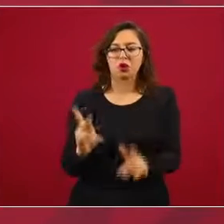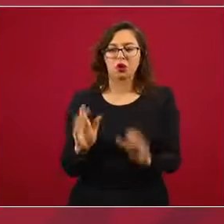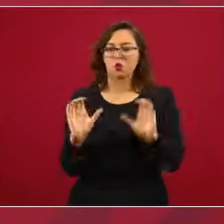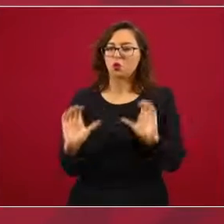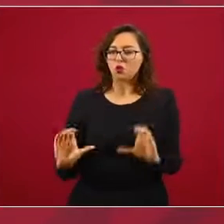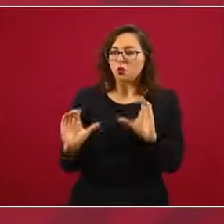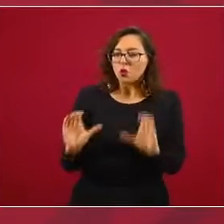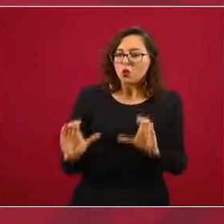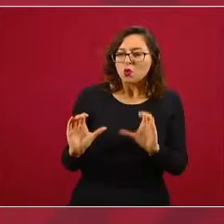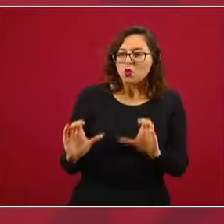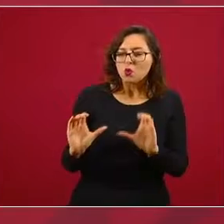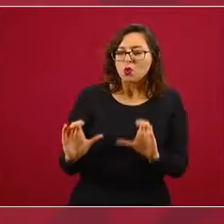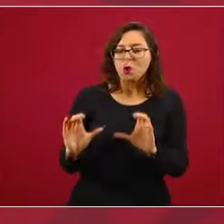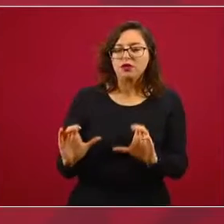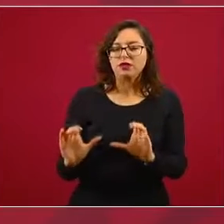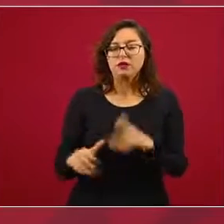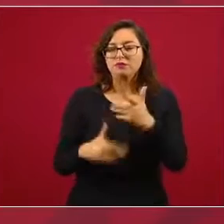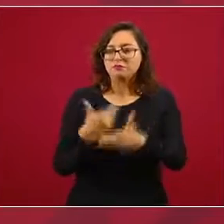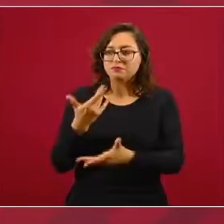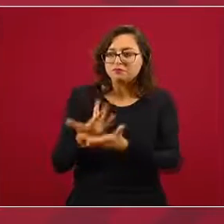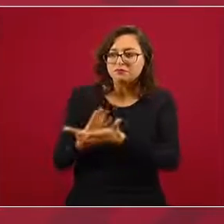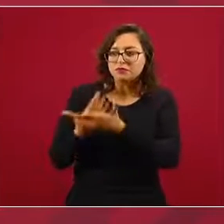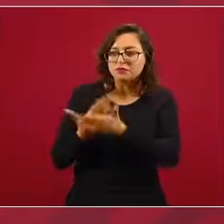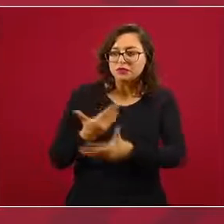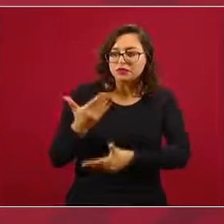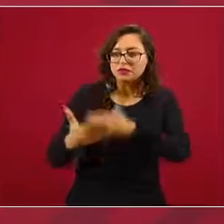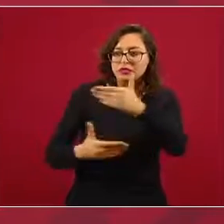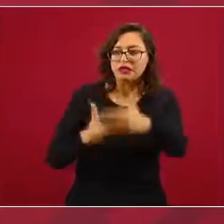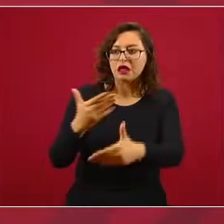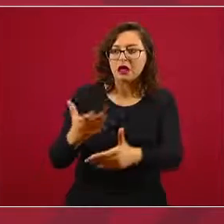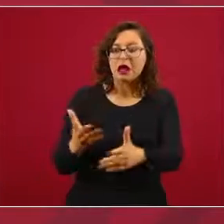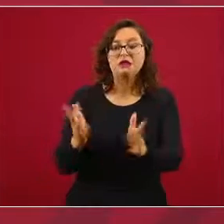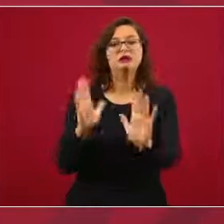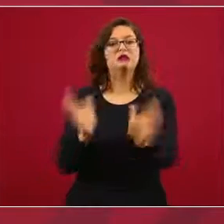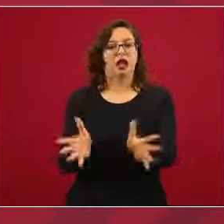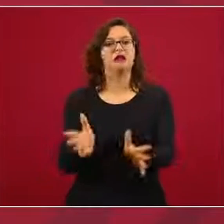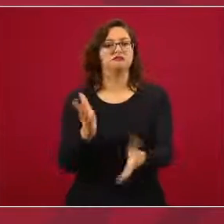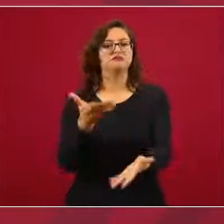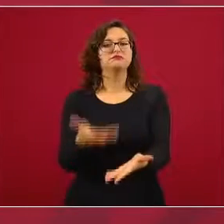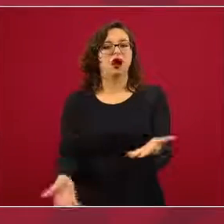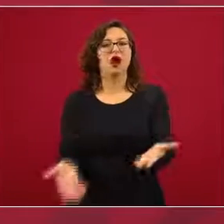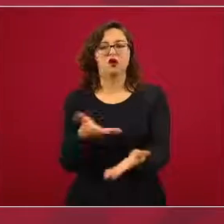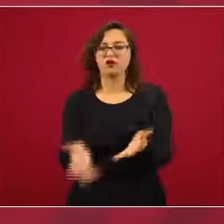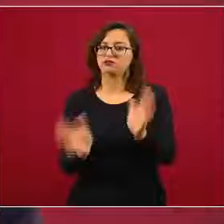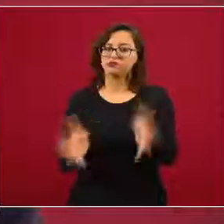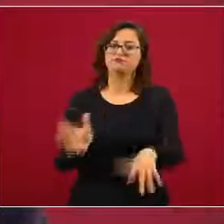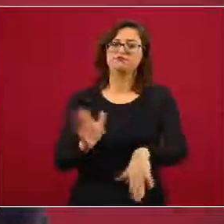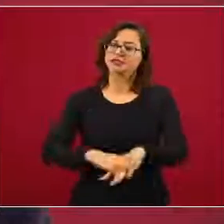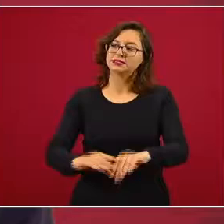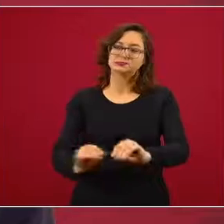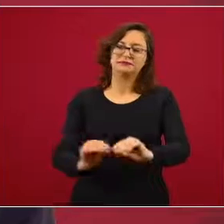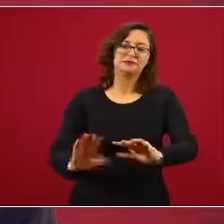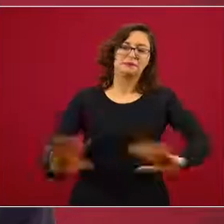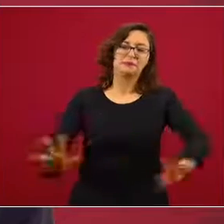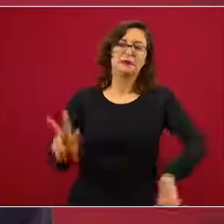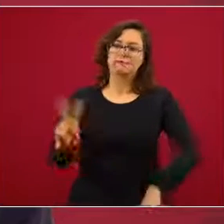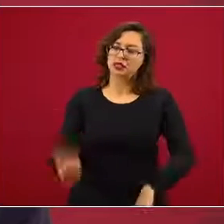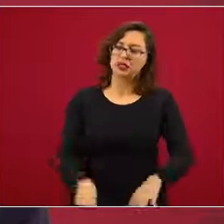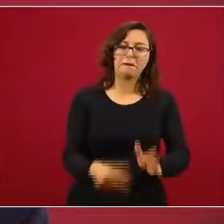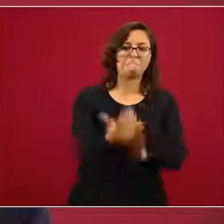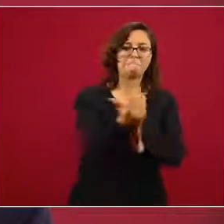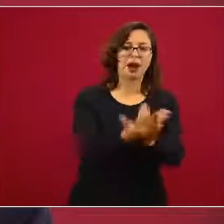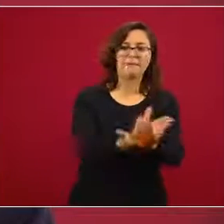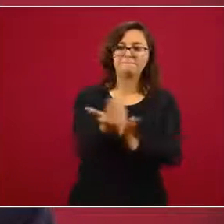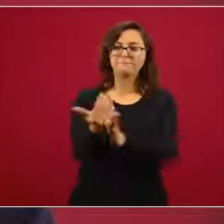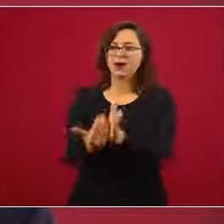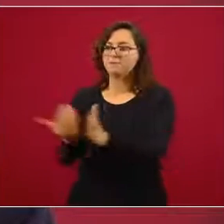no consideramos que ya estamos en ese proceso de descenso. Sin embargo, ahorita ya la tendencia es clara. Algunos indicadores que comentaré